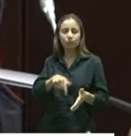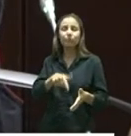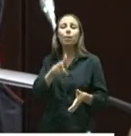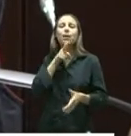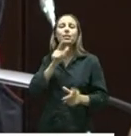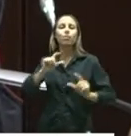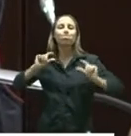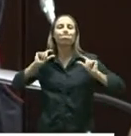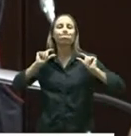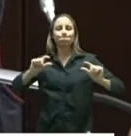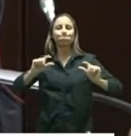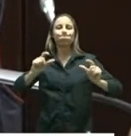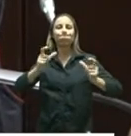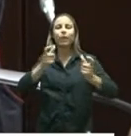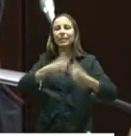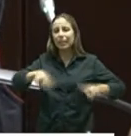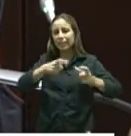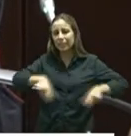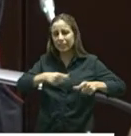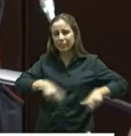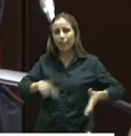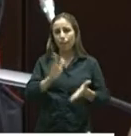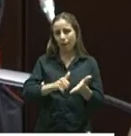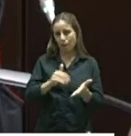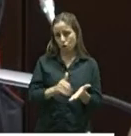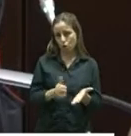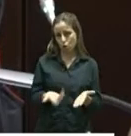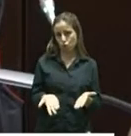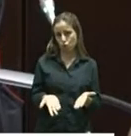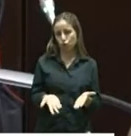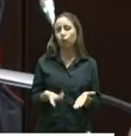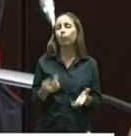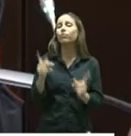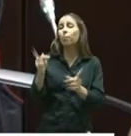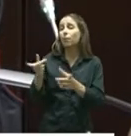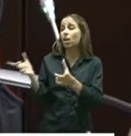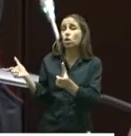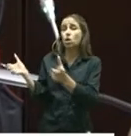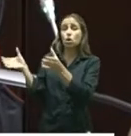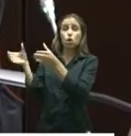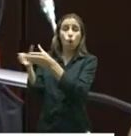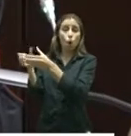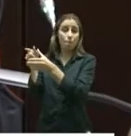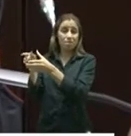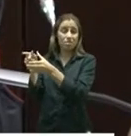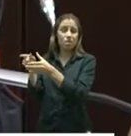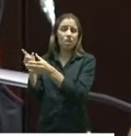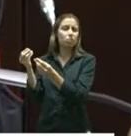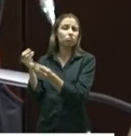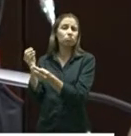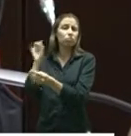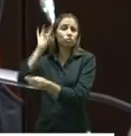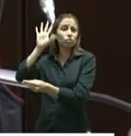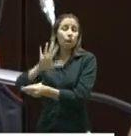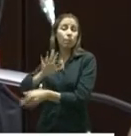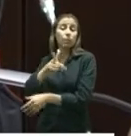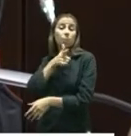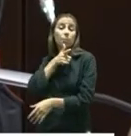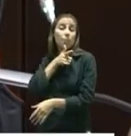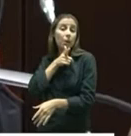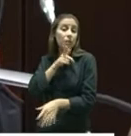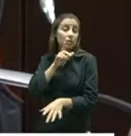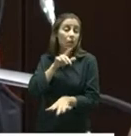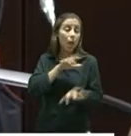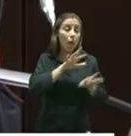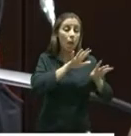porque todas la facultad incluso la creación del comité quedan directamente en la Facultad de que El Ejecutivo no sé si fue un error de tipeo